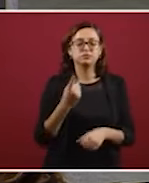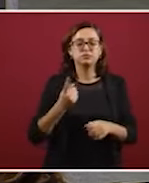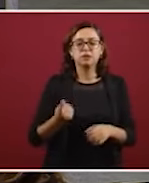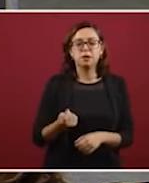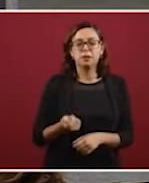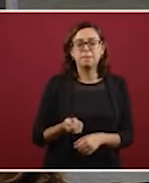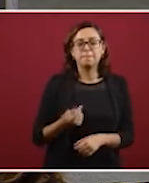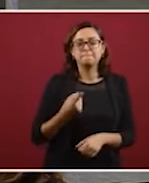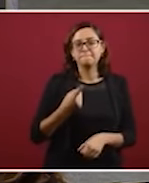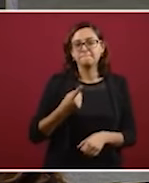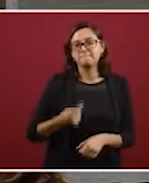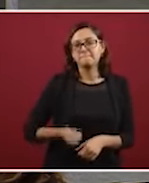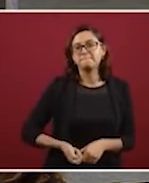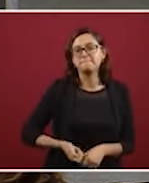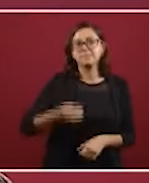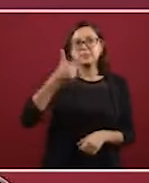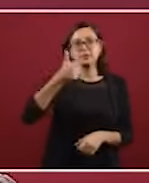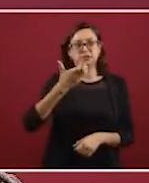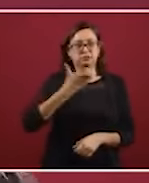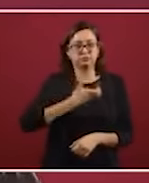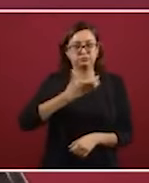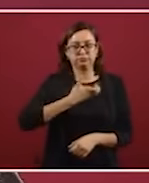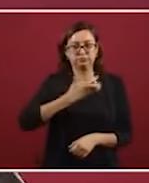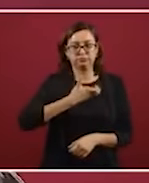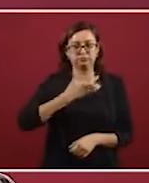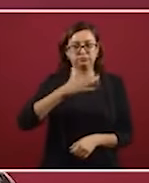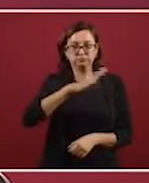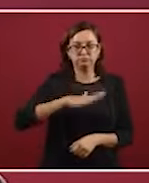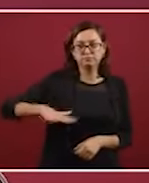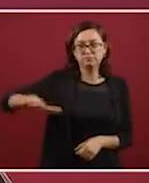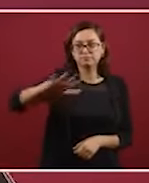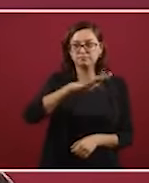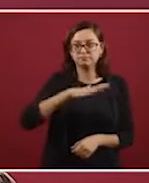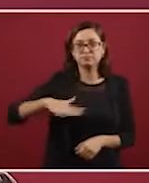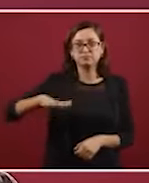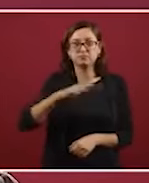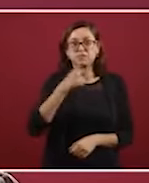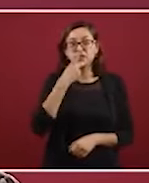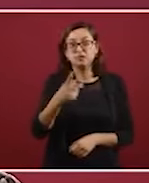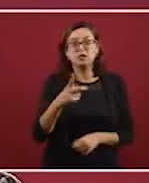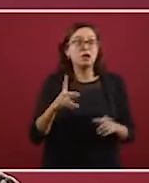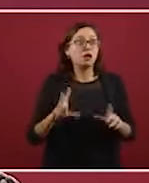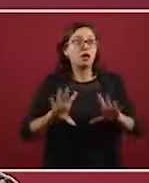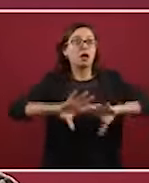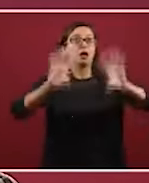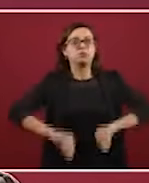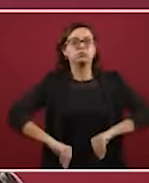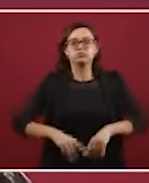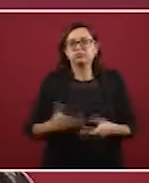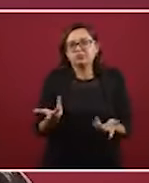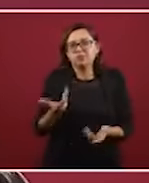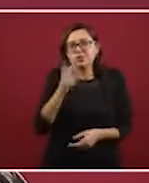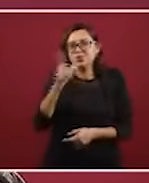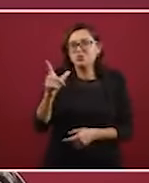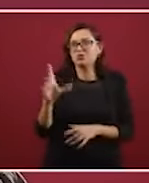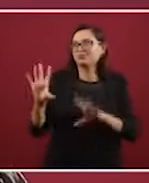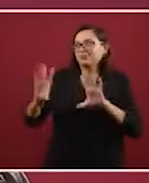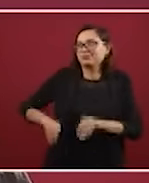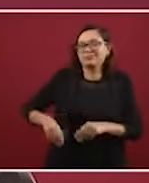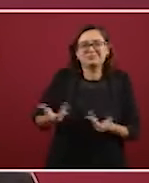la subestación de todo el centro histórico, aunque ustedes han aludido que fue una censura, fue una situación general. Y ha habido algunos problemas